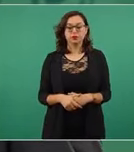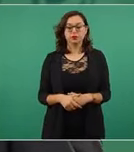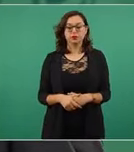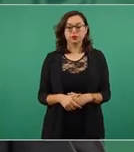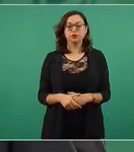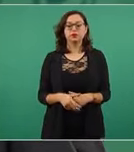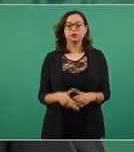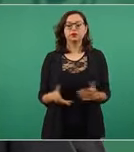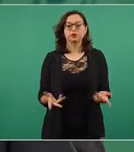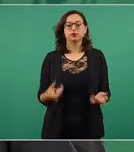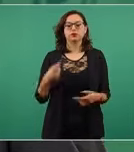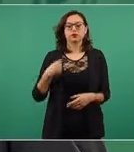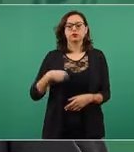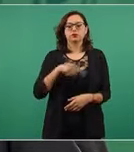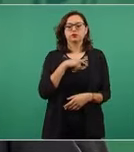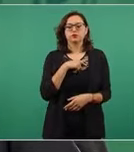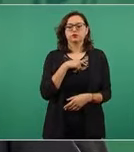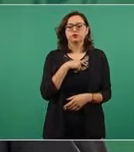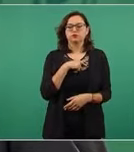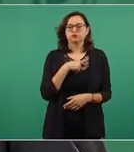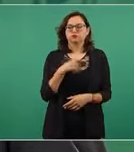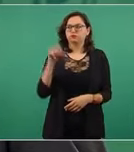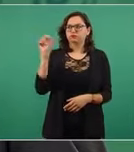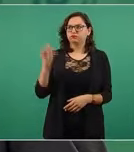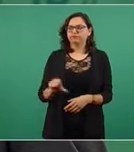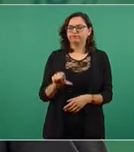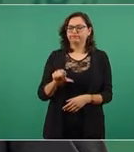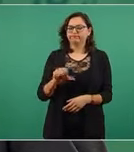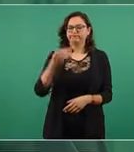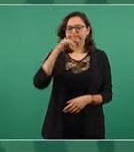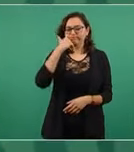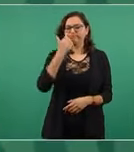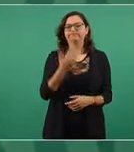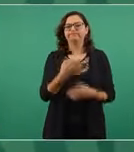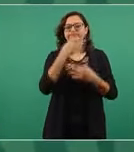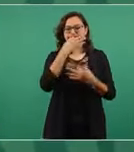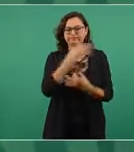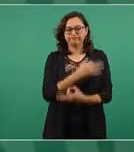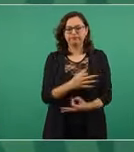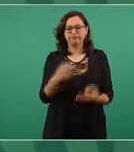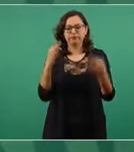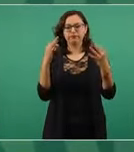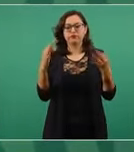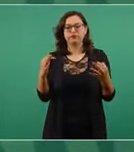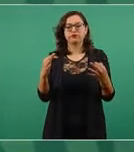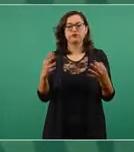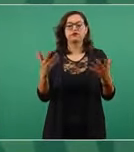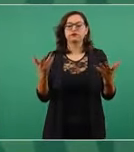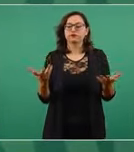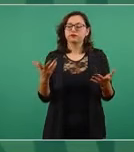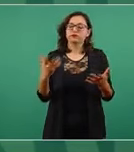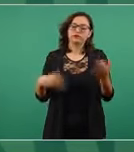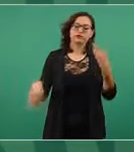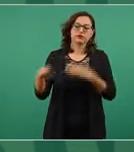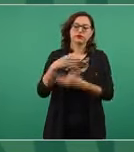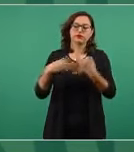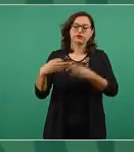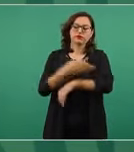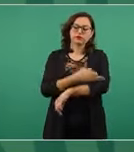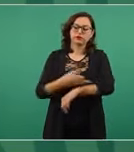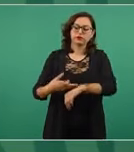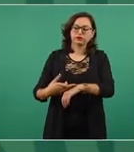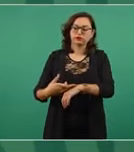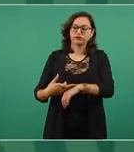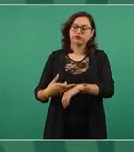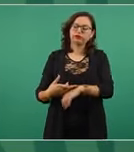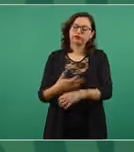y nosotros queremos enviarle un abrazo a todos los familiares de las víctimas